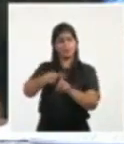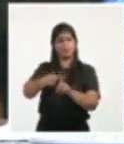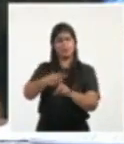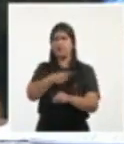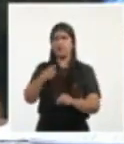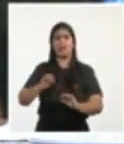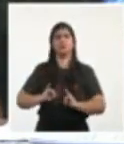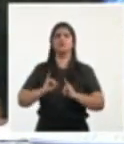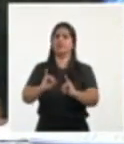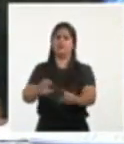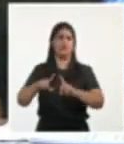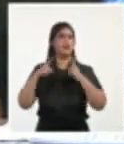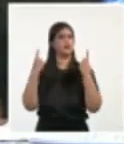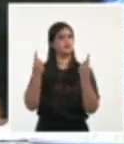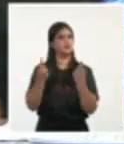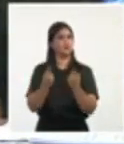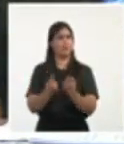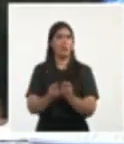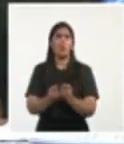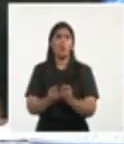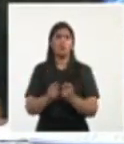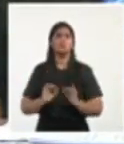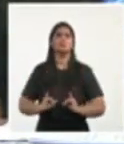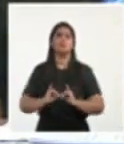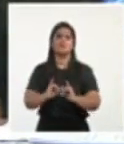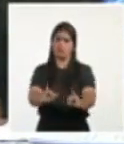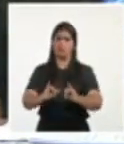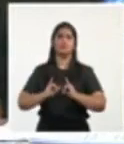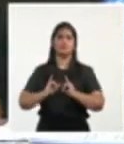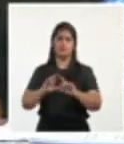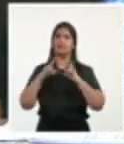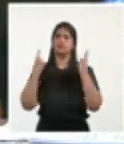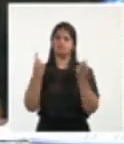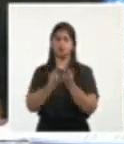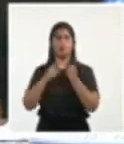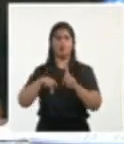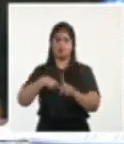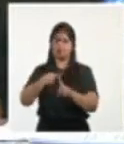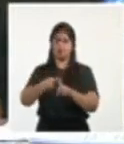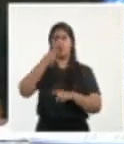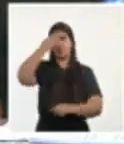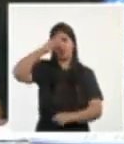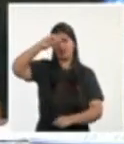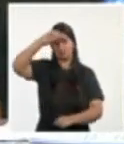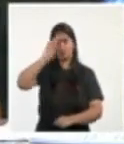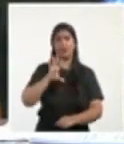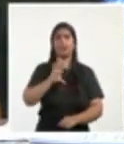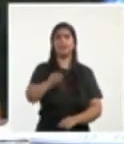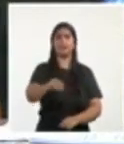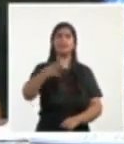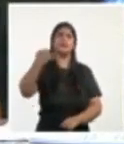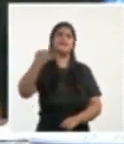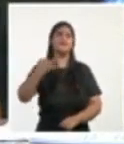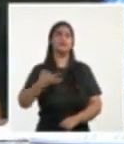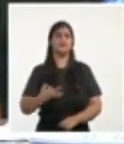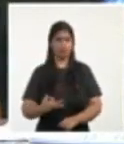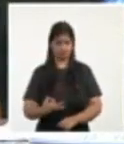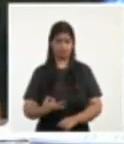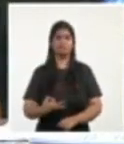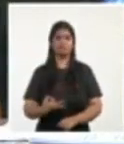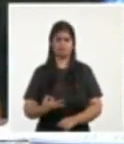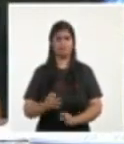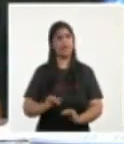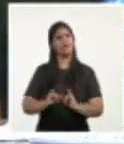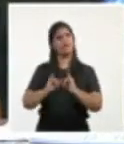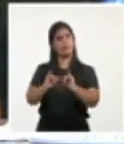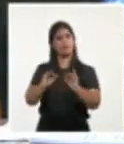datos de días anteriores y por eso es importante manejarlo. El sistema de salud, las estadísticas sanitarias en Cuba, que tienen una historia y también